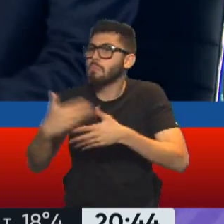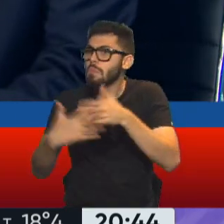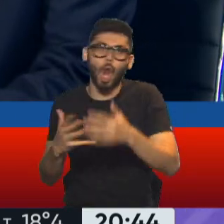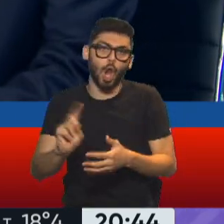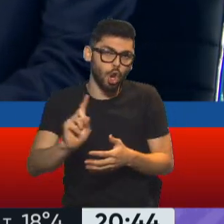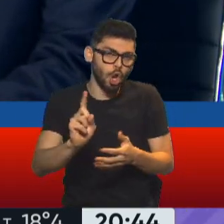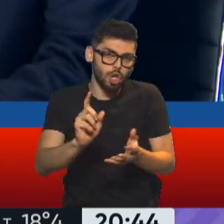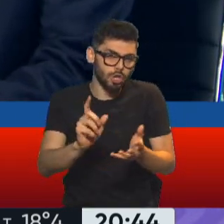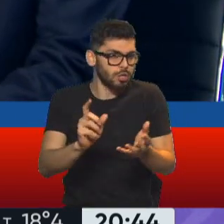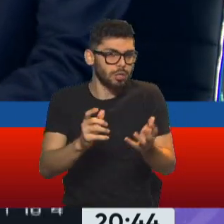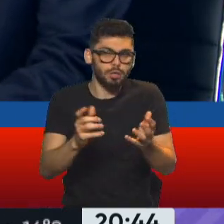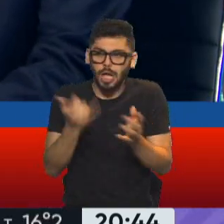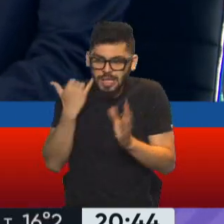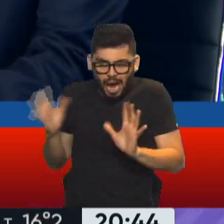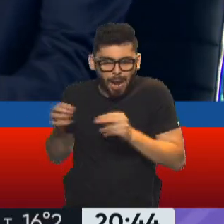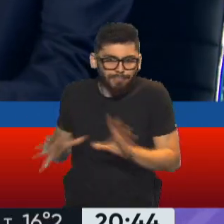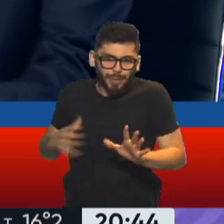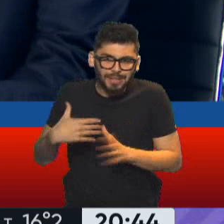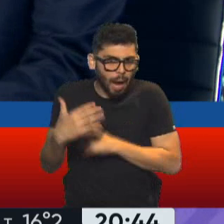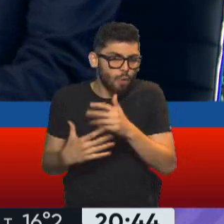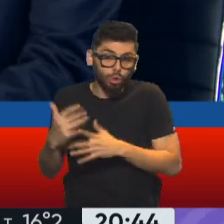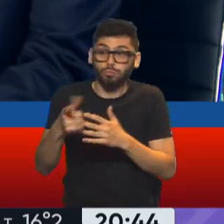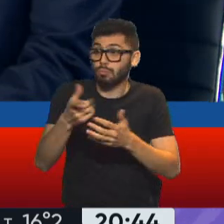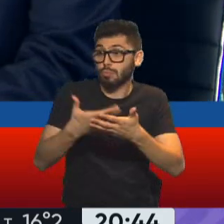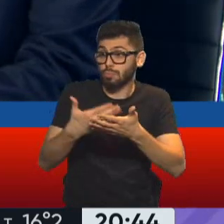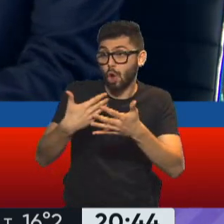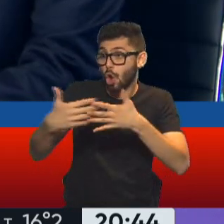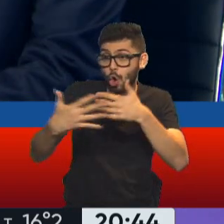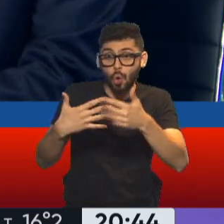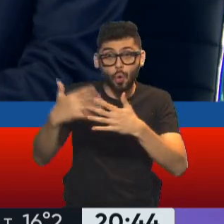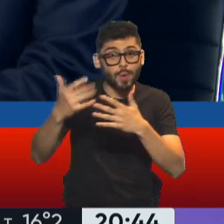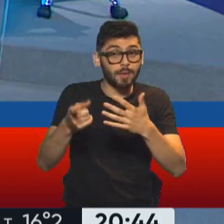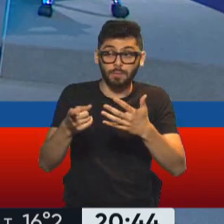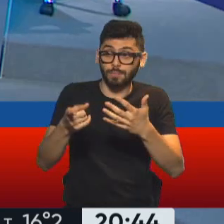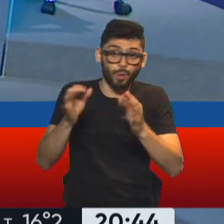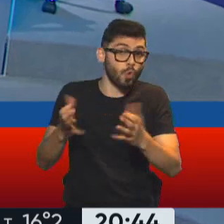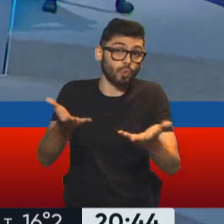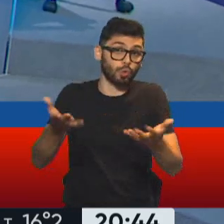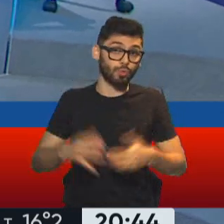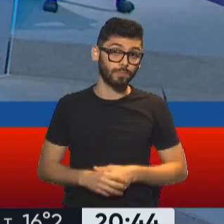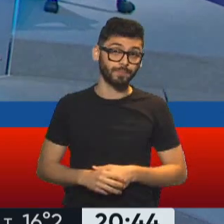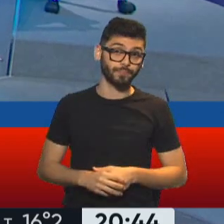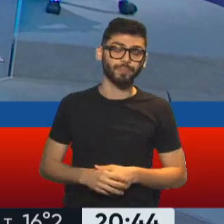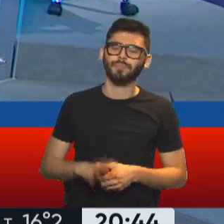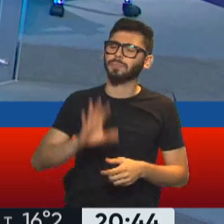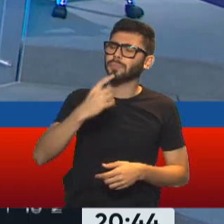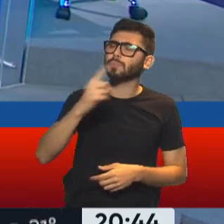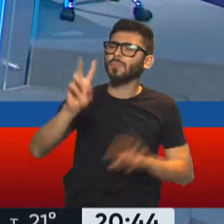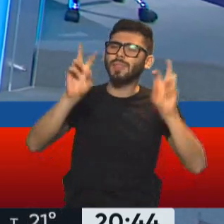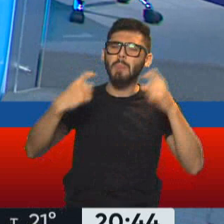para reconstruir la Argentina. Ya lo estamos haciendo. Estas obras son, bueno, una expresión de eso. Ministro, ¿qué ocurre con el